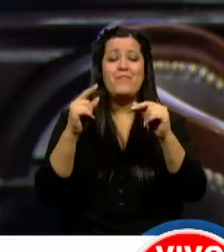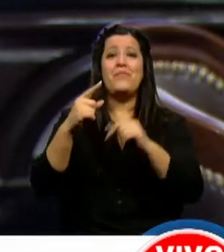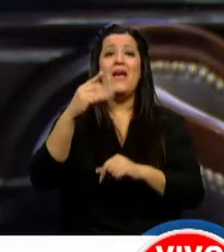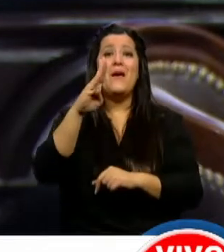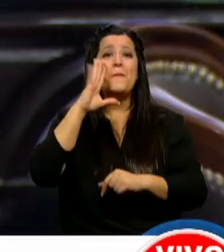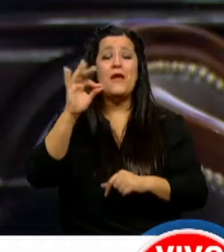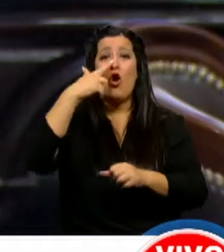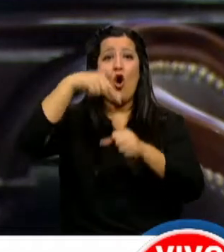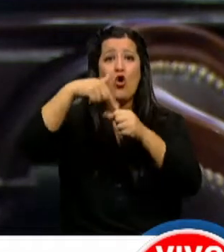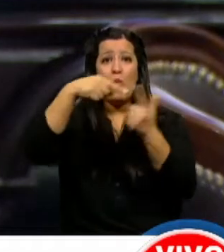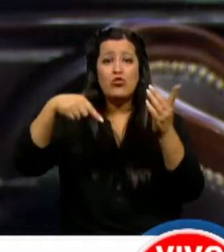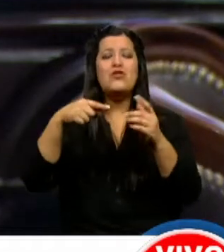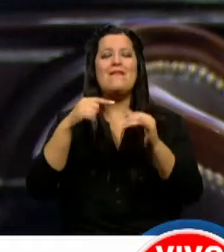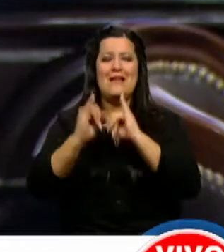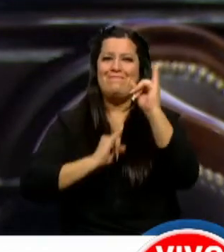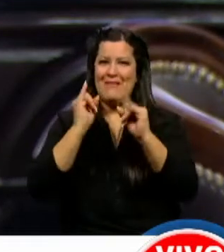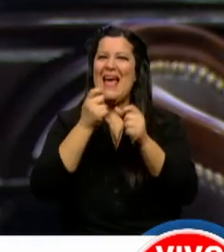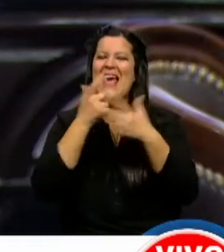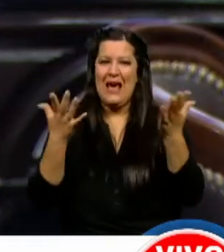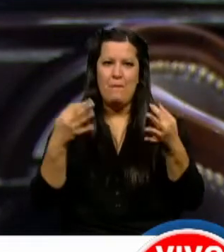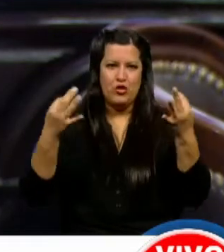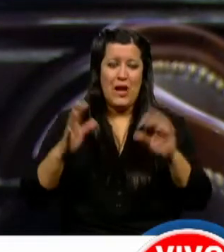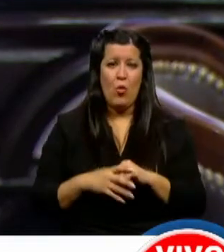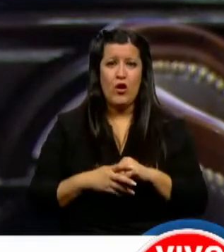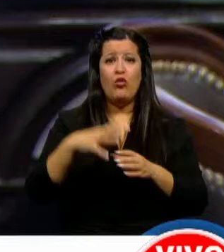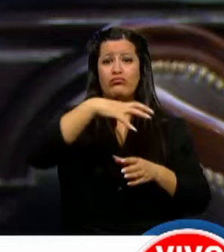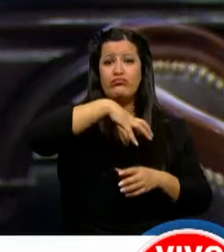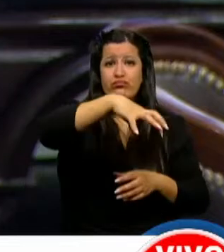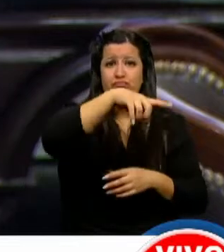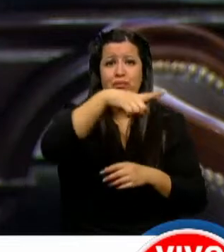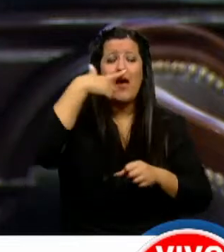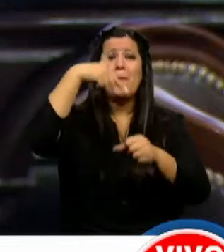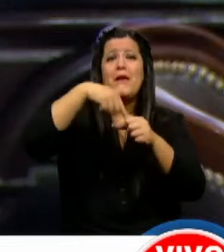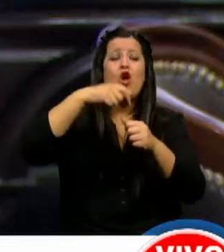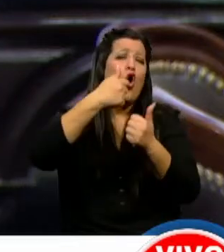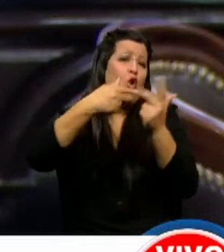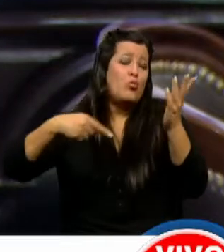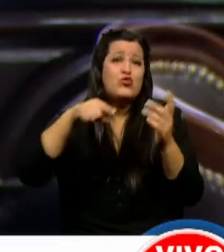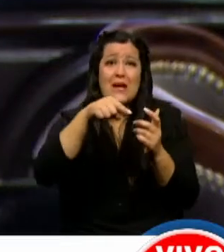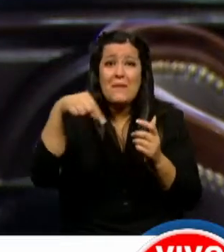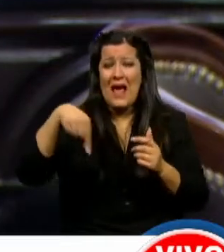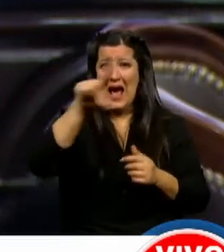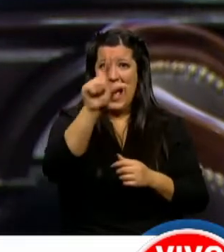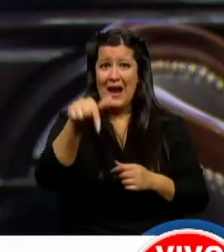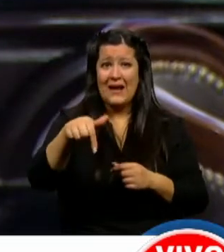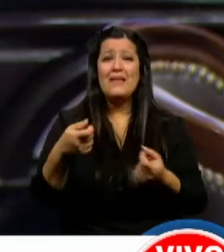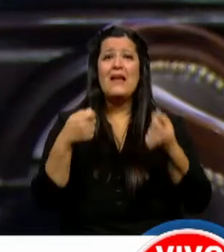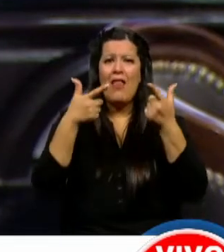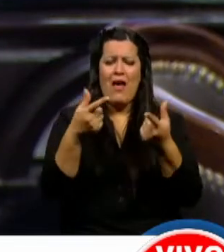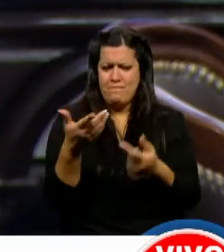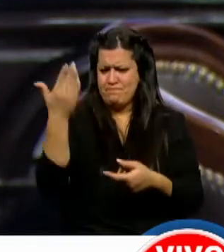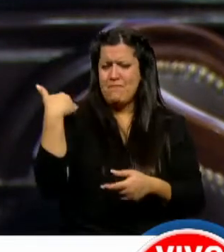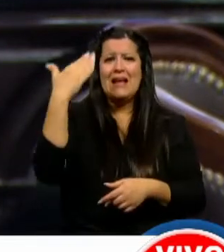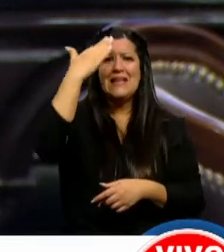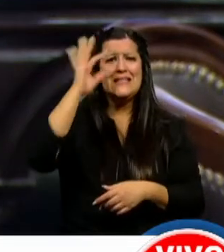son un buen ejemplo para nombrar. Son un sector que le ha permitido a Argentina en estos